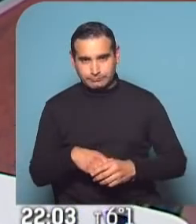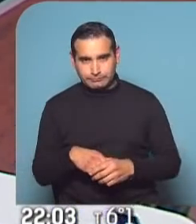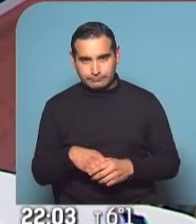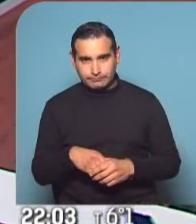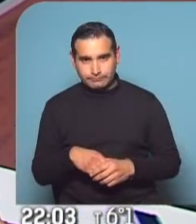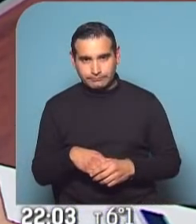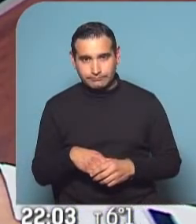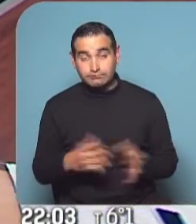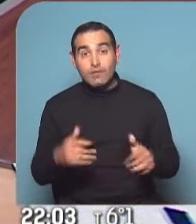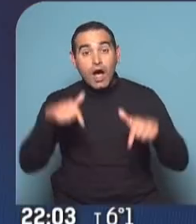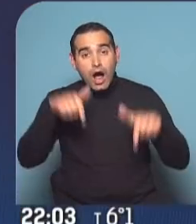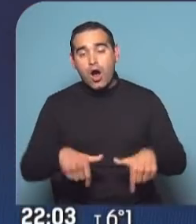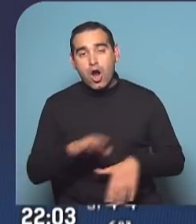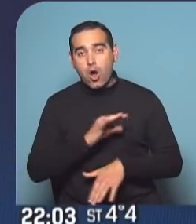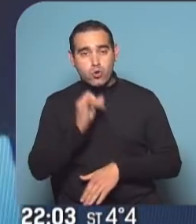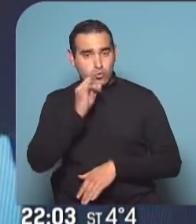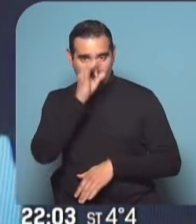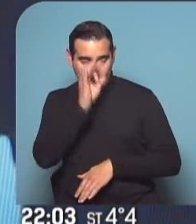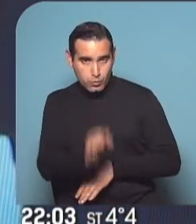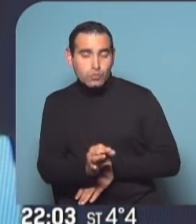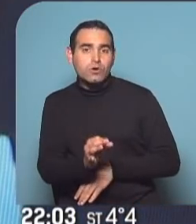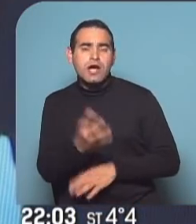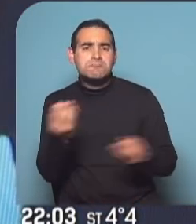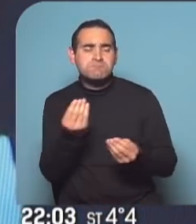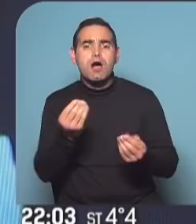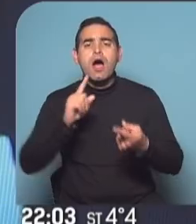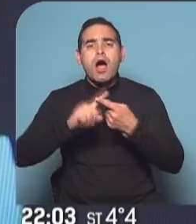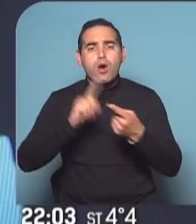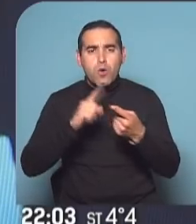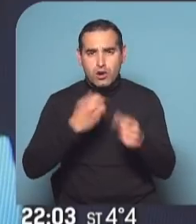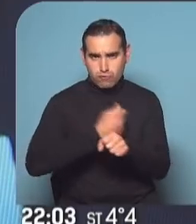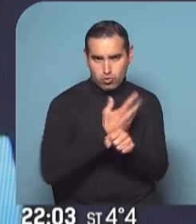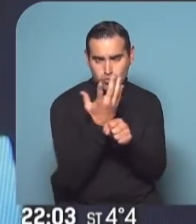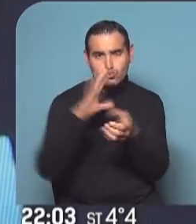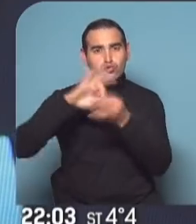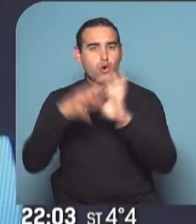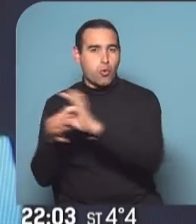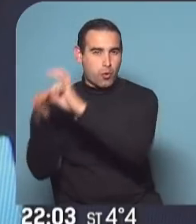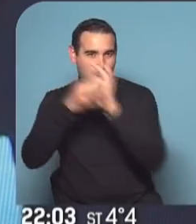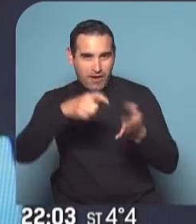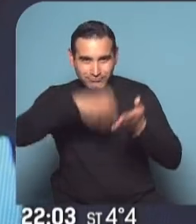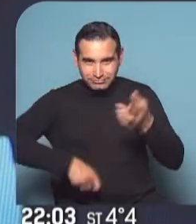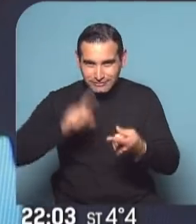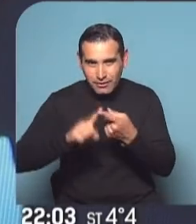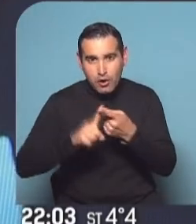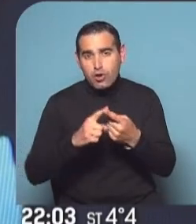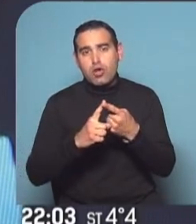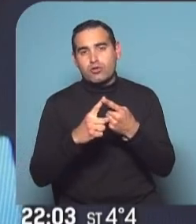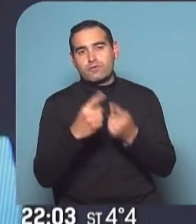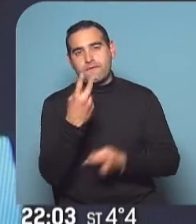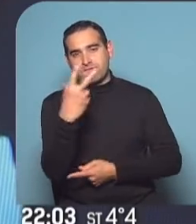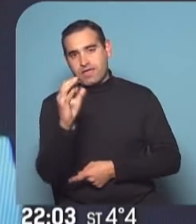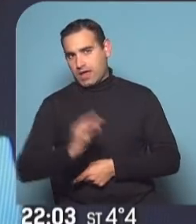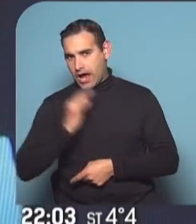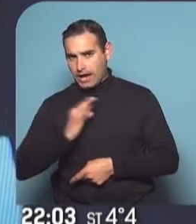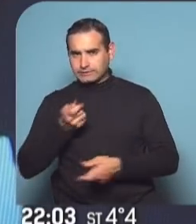Era ahora o nunca. Estamos hablando del acuerdo entre el Mercosur y la Unión Europea después de 2 décadas de negociaciones. Era